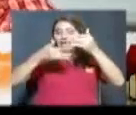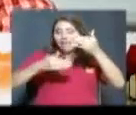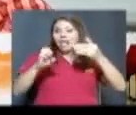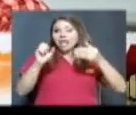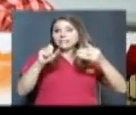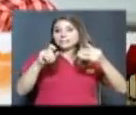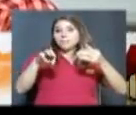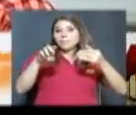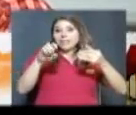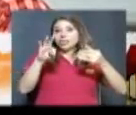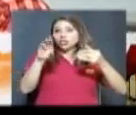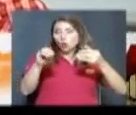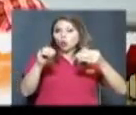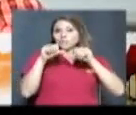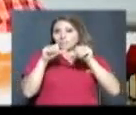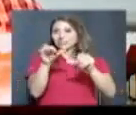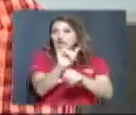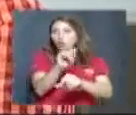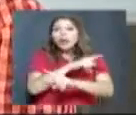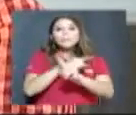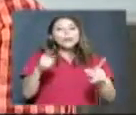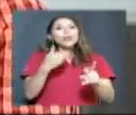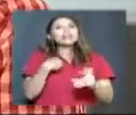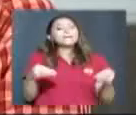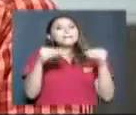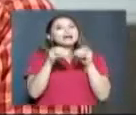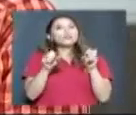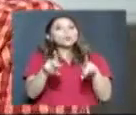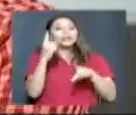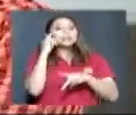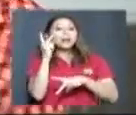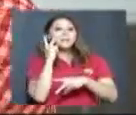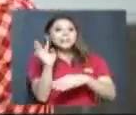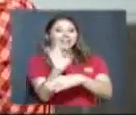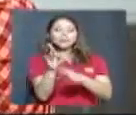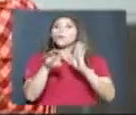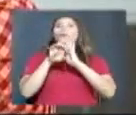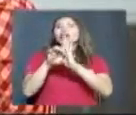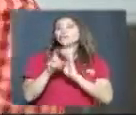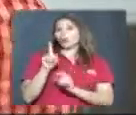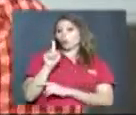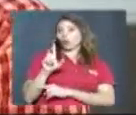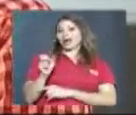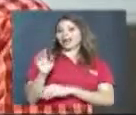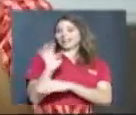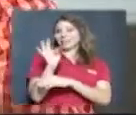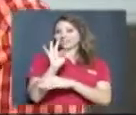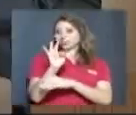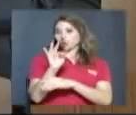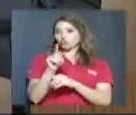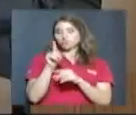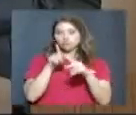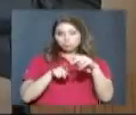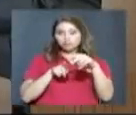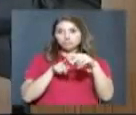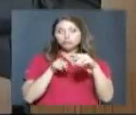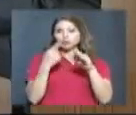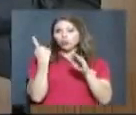mismo. Eso, digamos, como para ponerlo en términos simples, significa más o menos que donde hoy transmite un canal de televisión, eso es lo que quiero, pueda